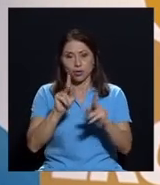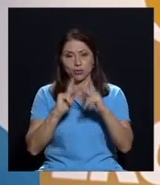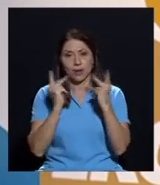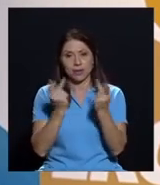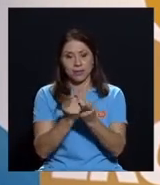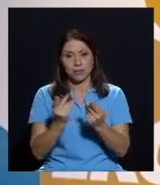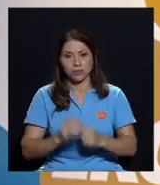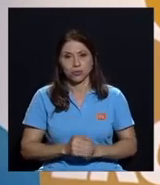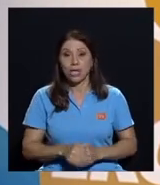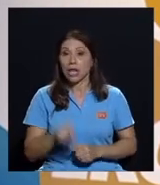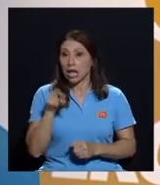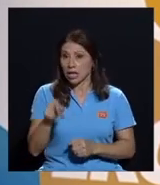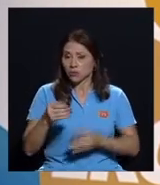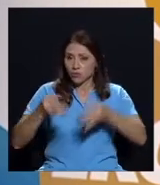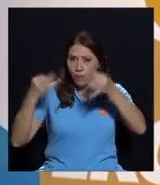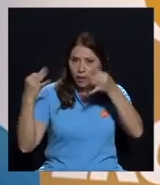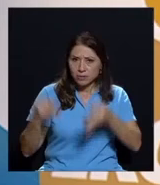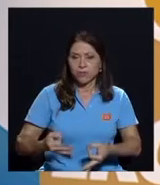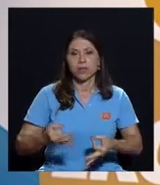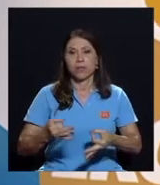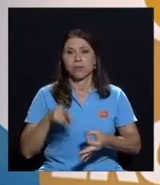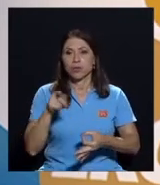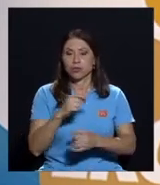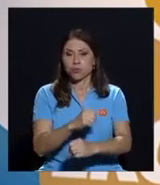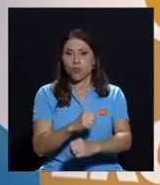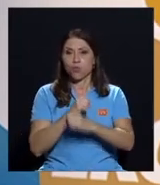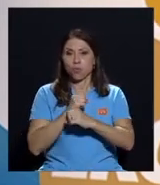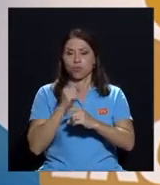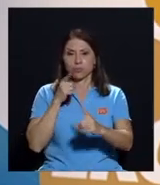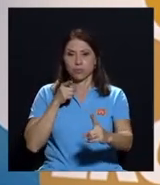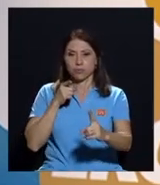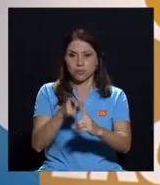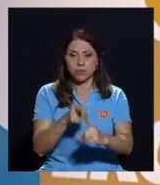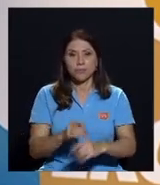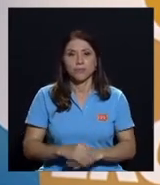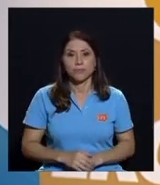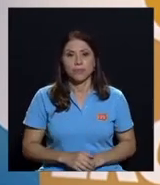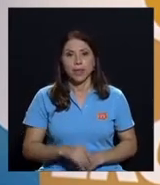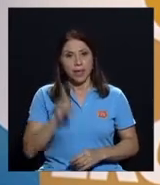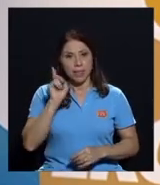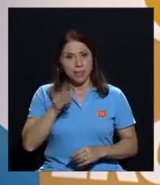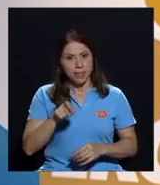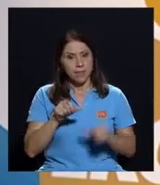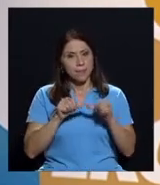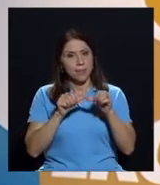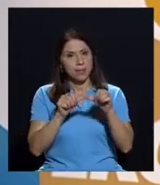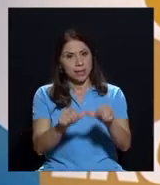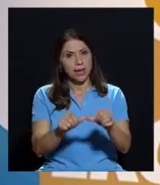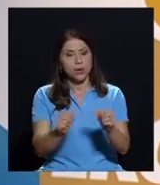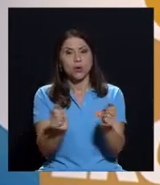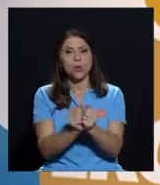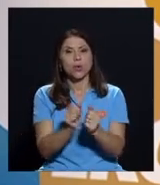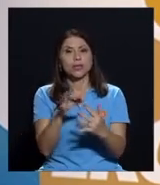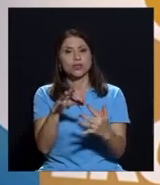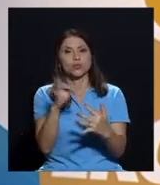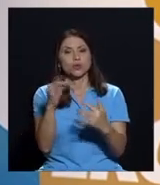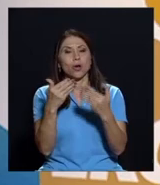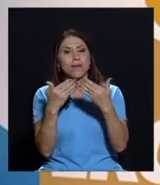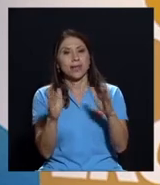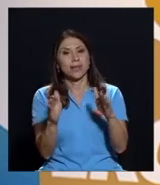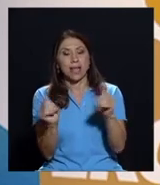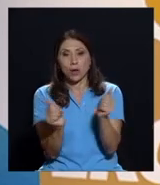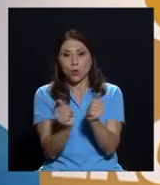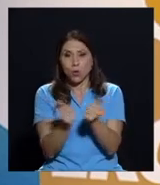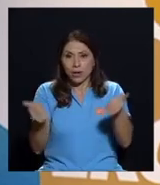eso es un paso firme es un paso certero en esa dirección hay que mantener esa opción abierta tanto con el